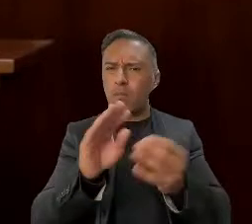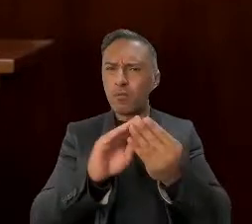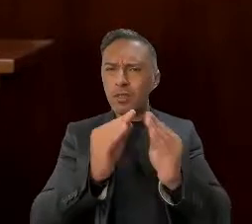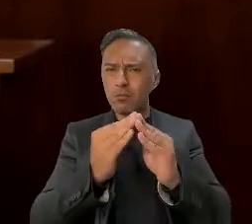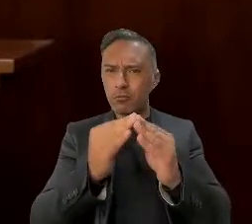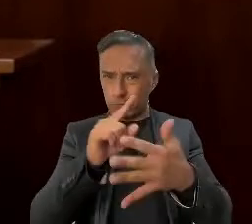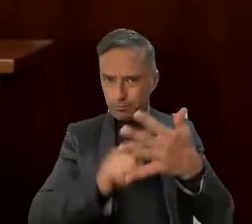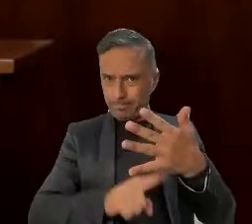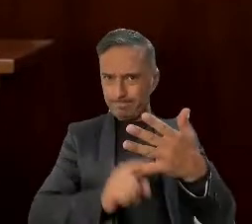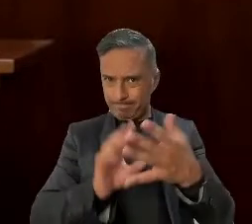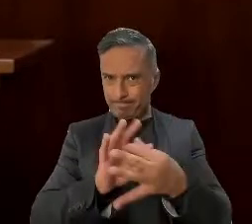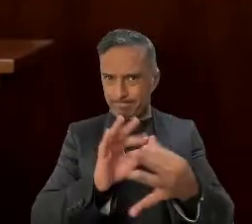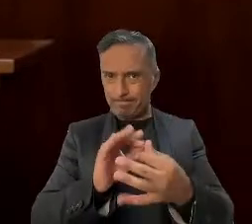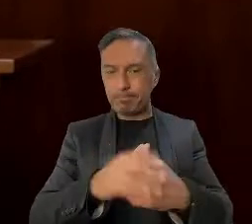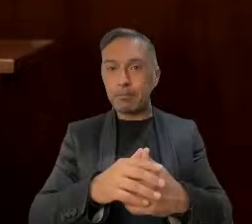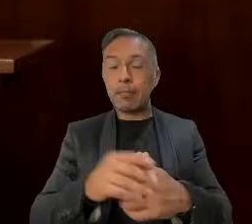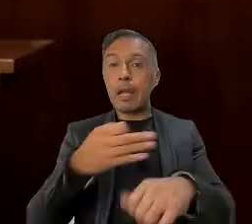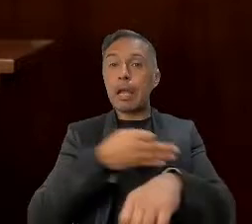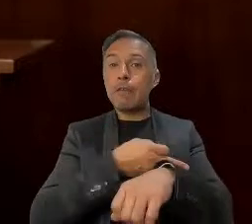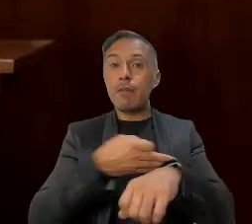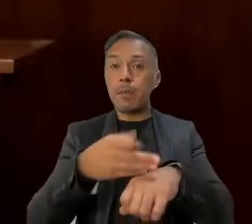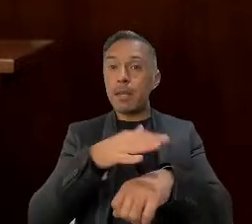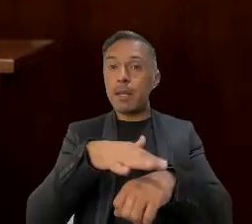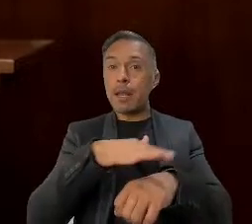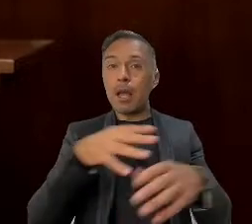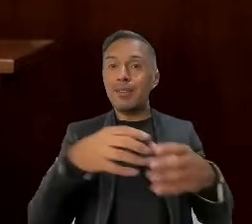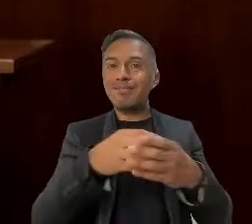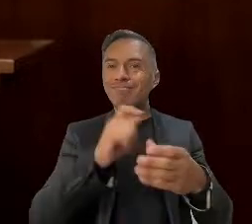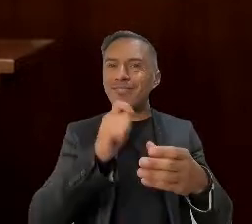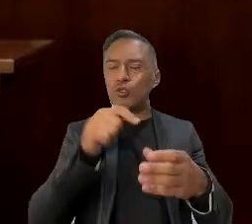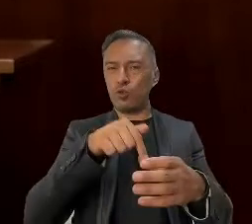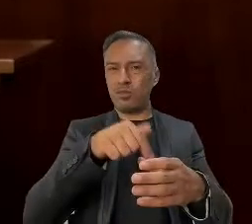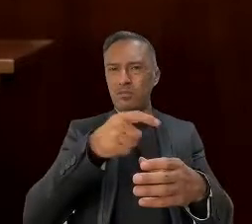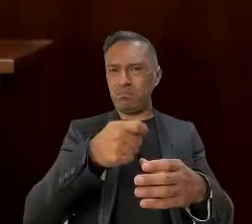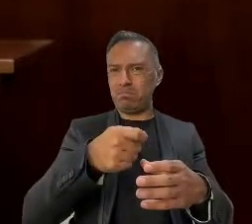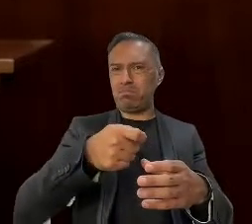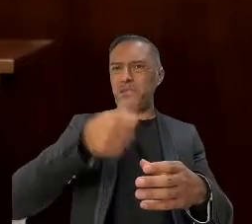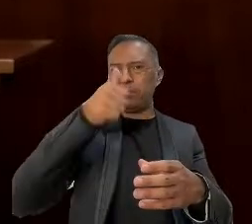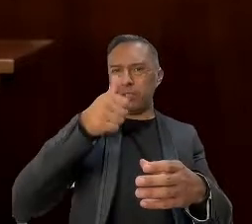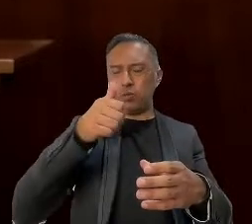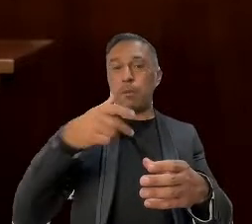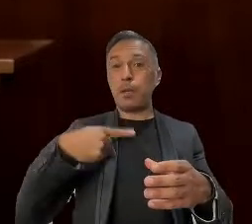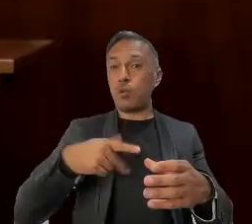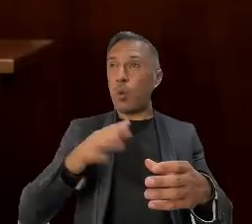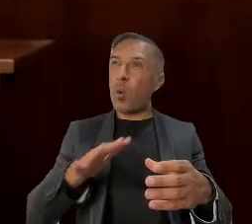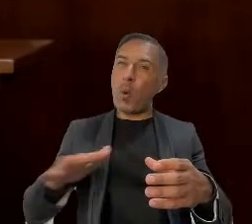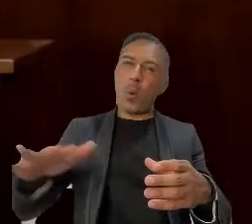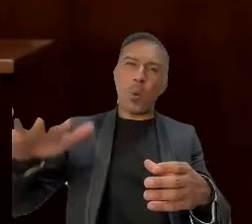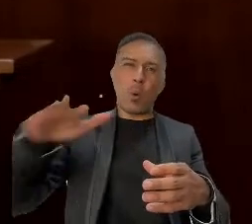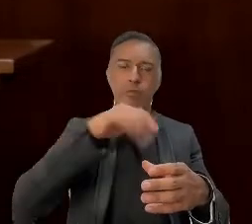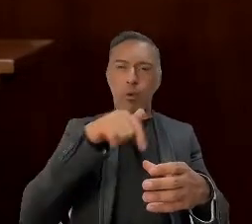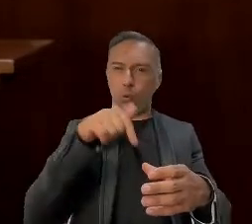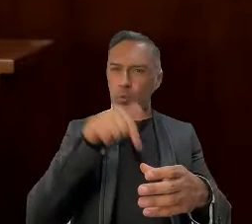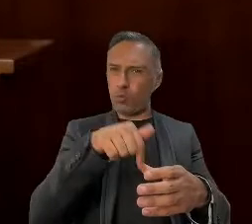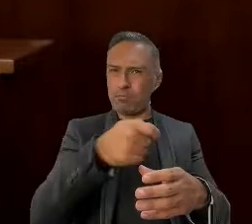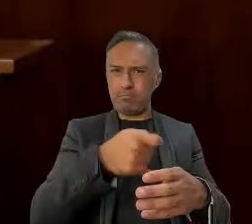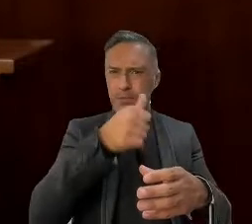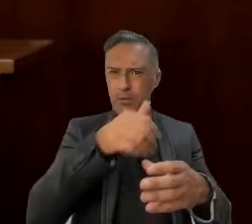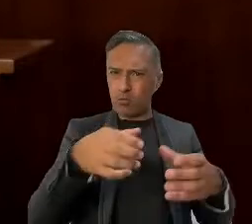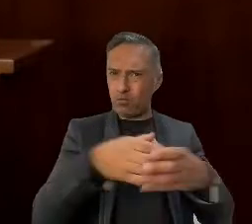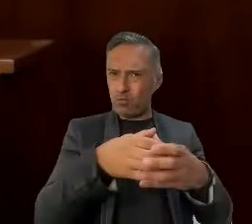familia debe entenderse como el lugar primigenio de cohesión social de seguridad